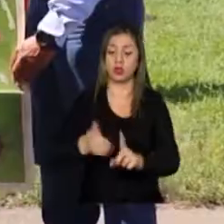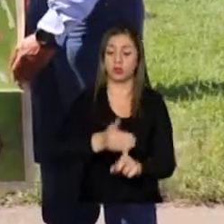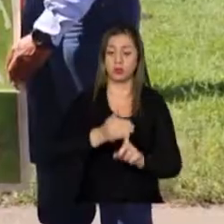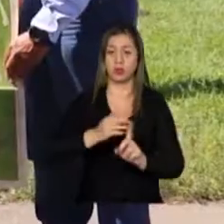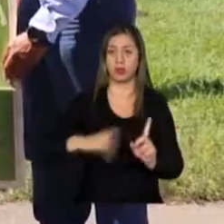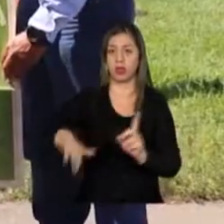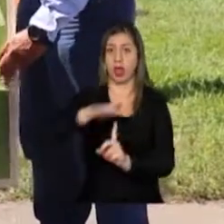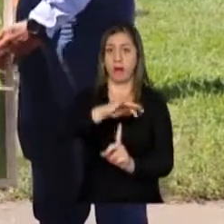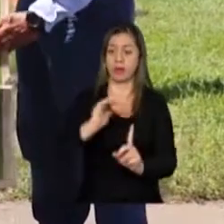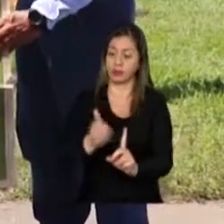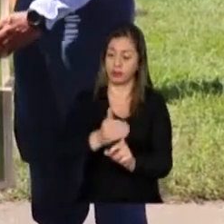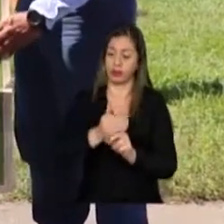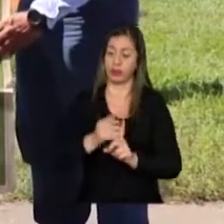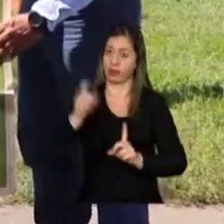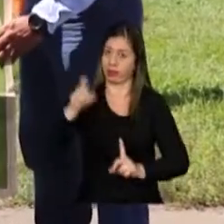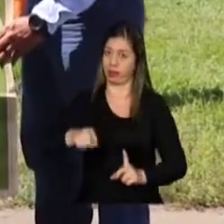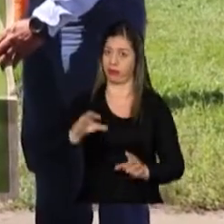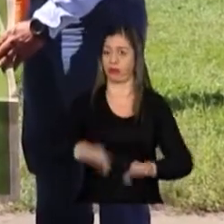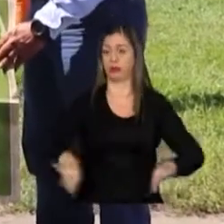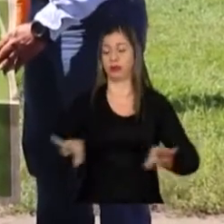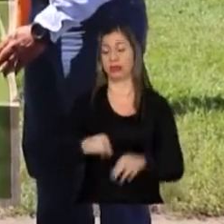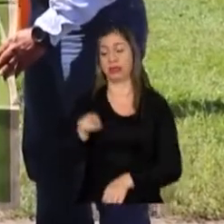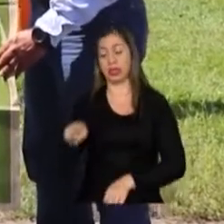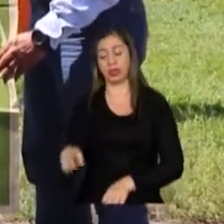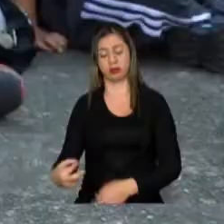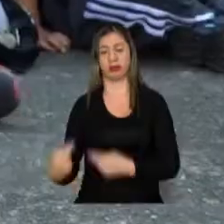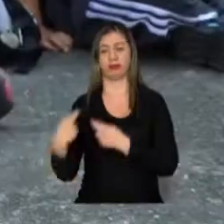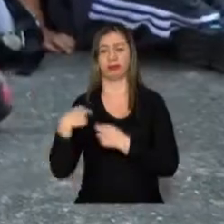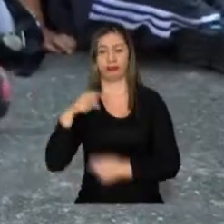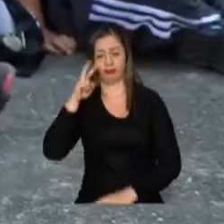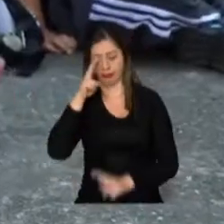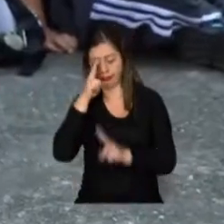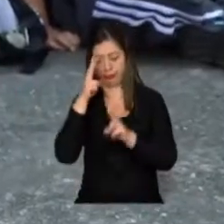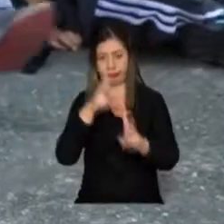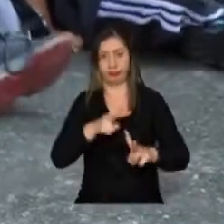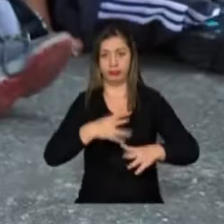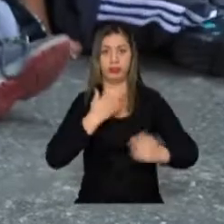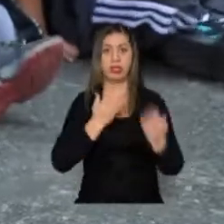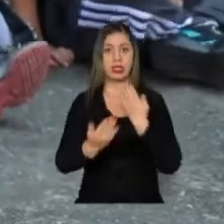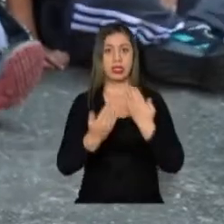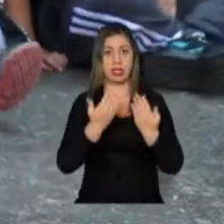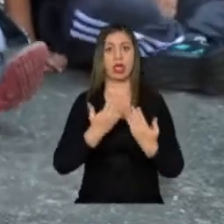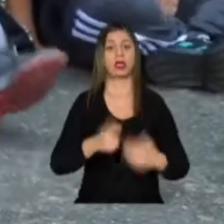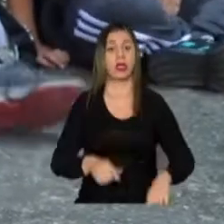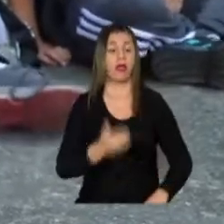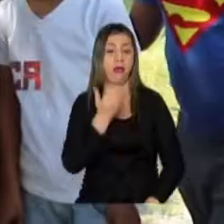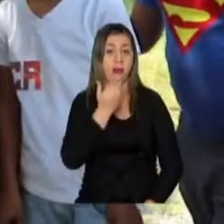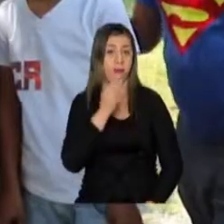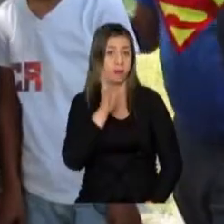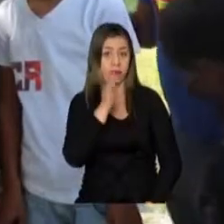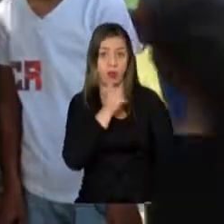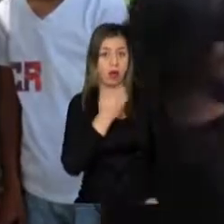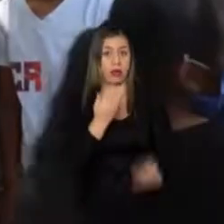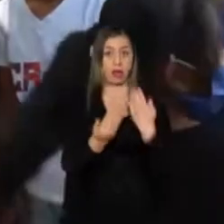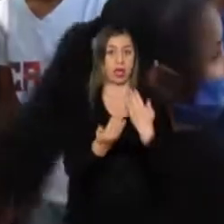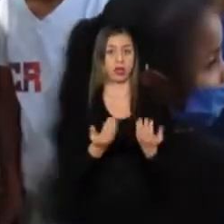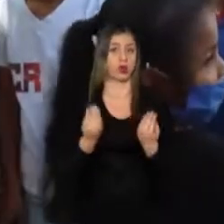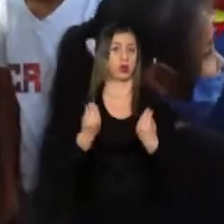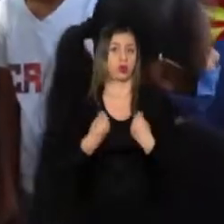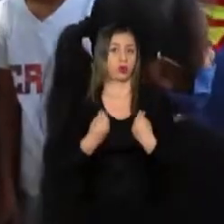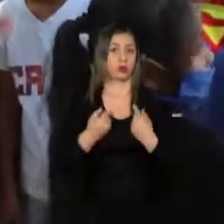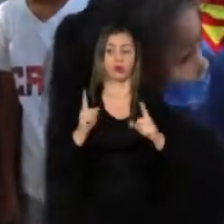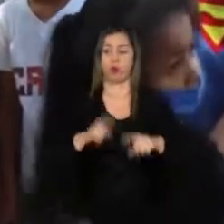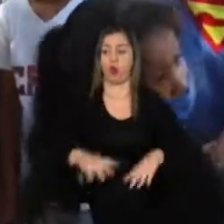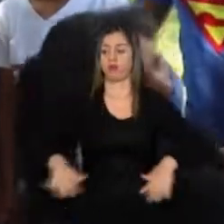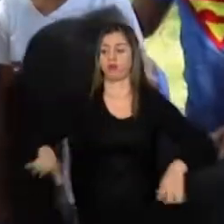medio ambiente, y que ellos empiecen a valorar la importancia del campo, que sin el campo pues no habría subsistencia en las grandes